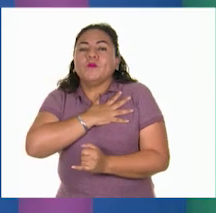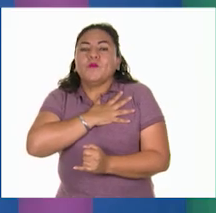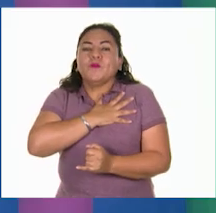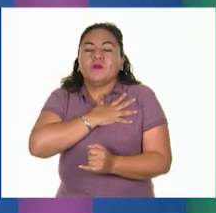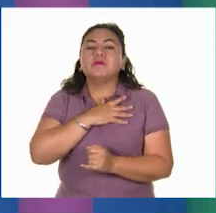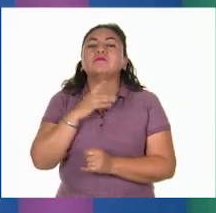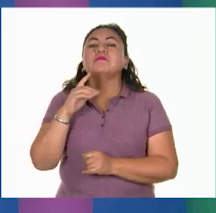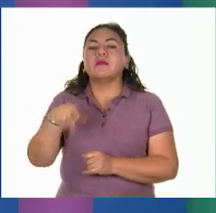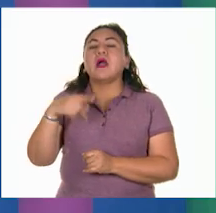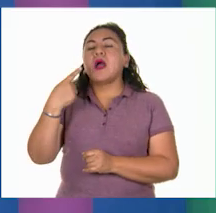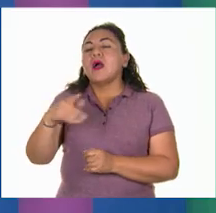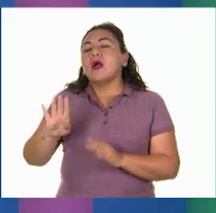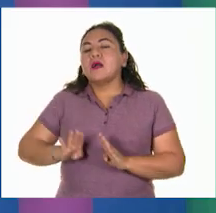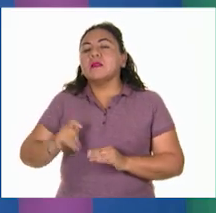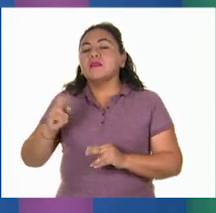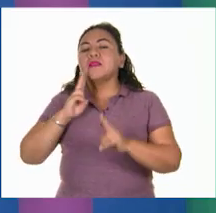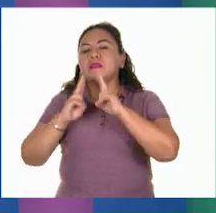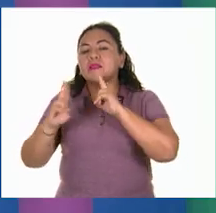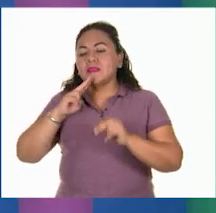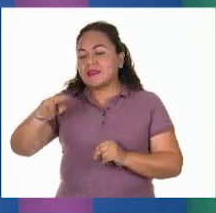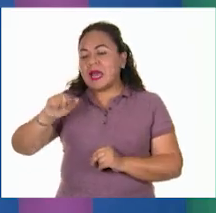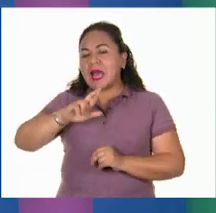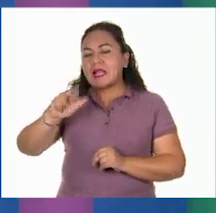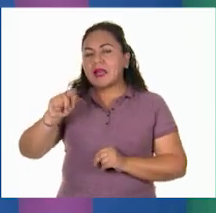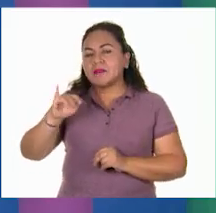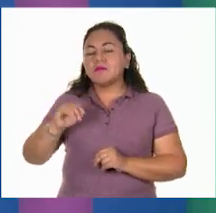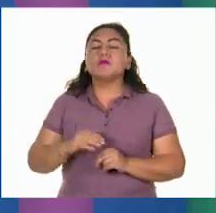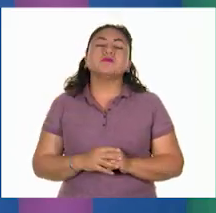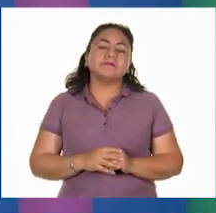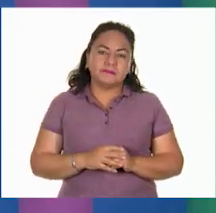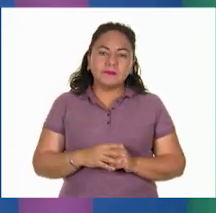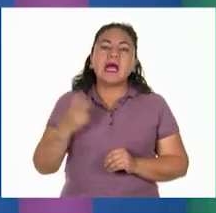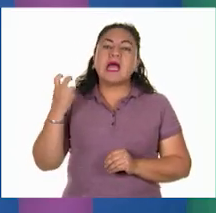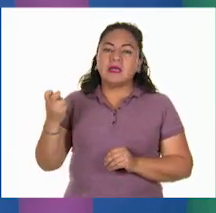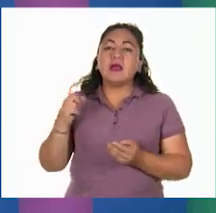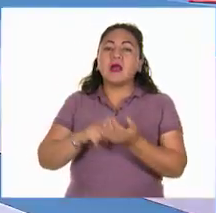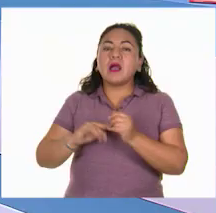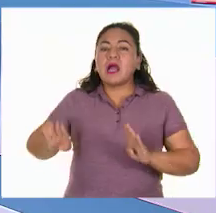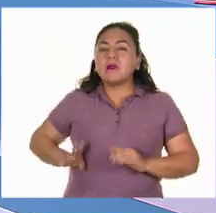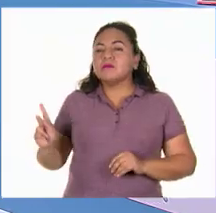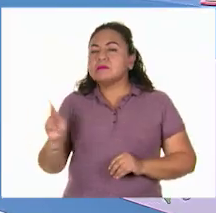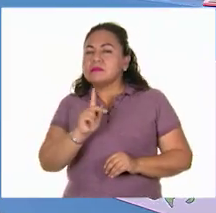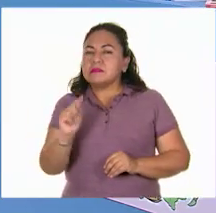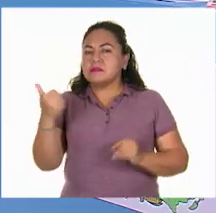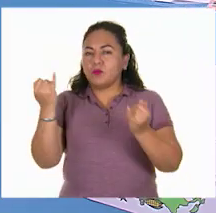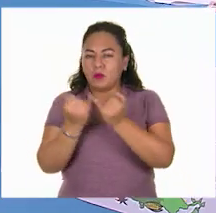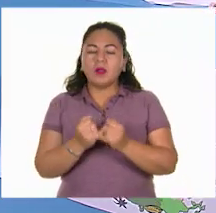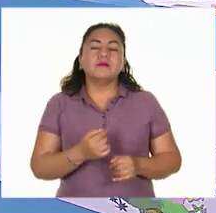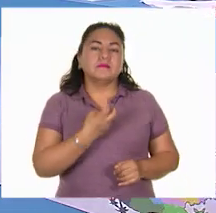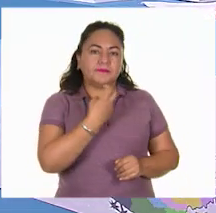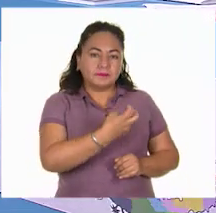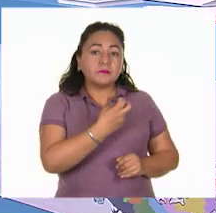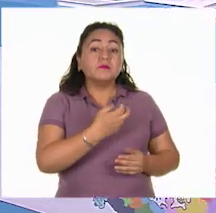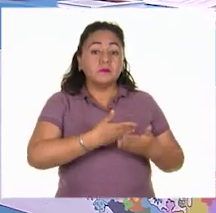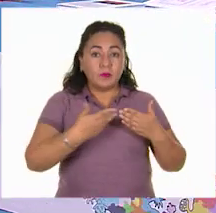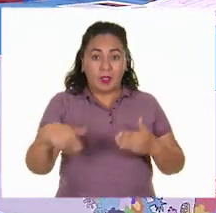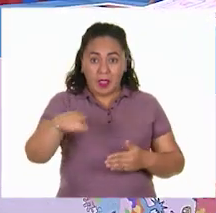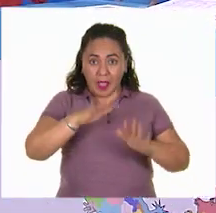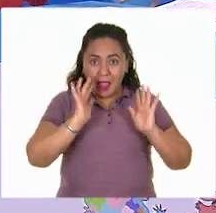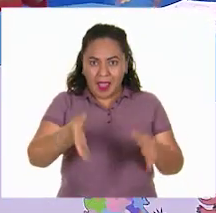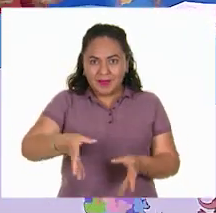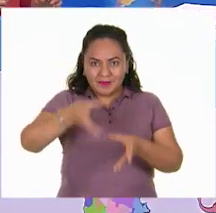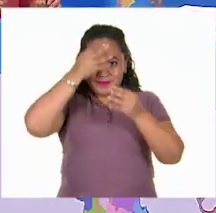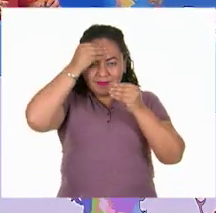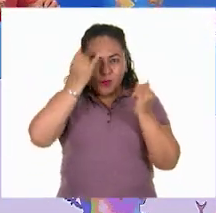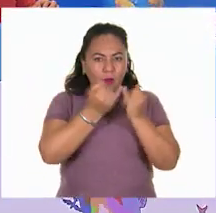Y es que sus características son compatibles. Así es. Y con todo lo que saben los niños y niñas en casa, así